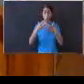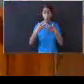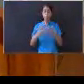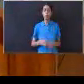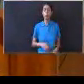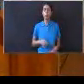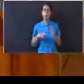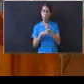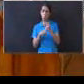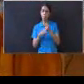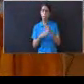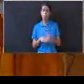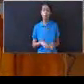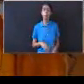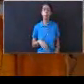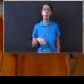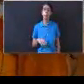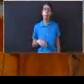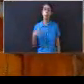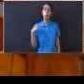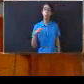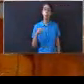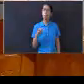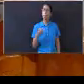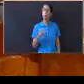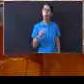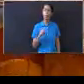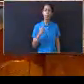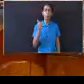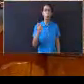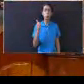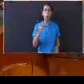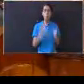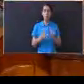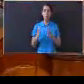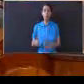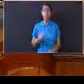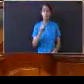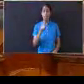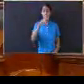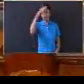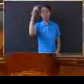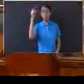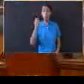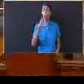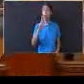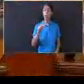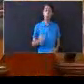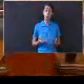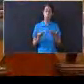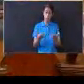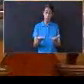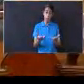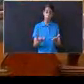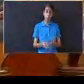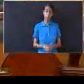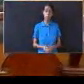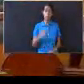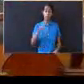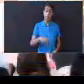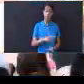un buen plan. Mire, ese trabajo que no le dieron esta semana. Que le dijeron, no, usted no.